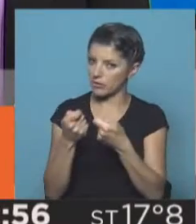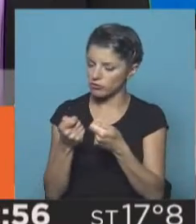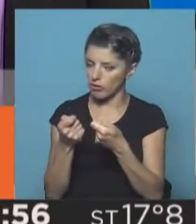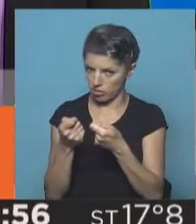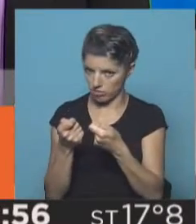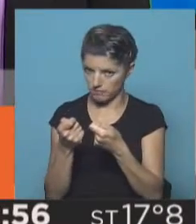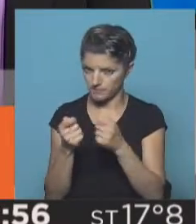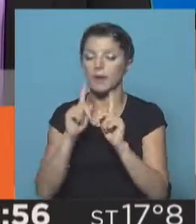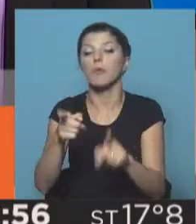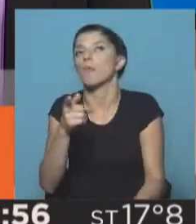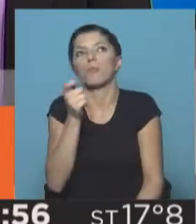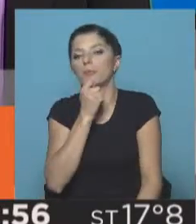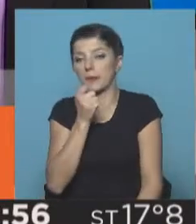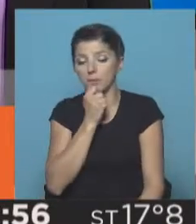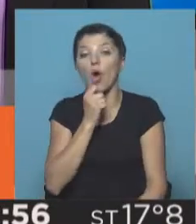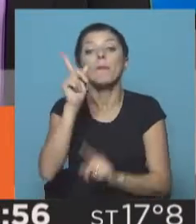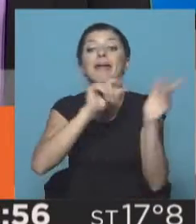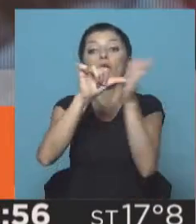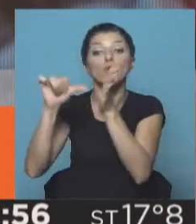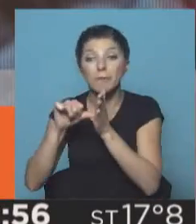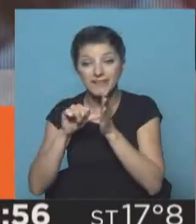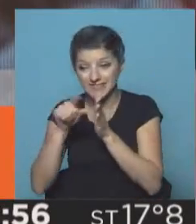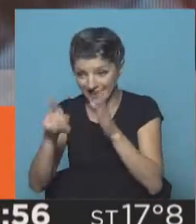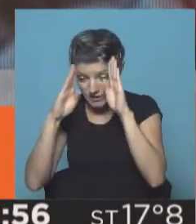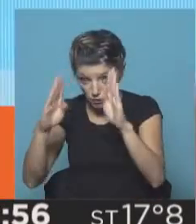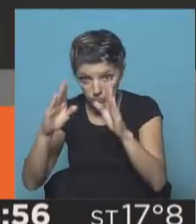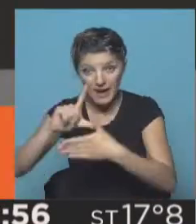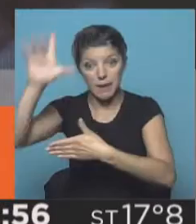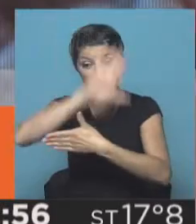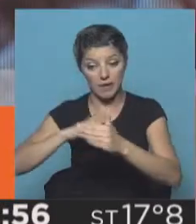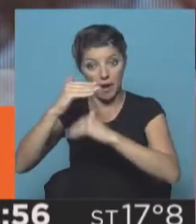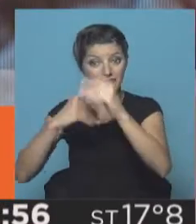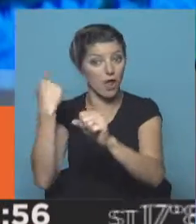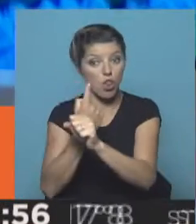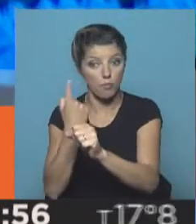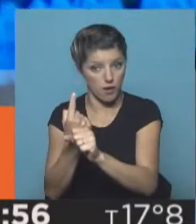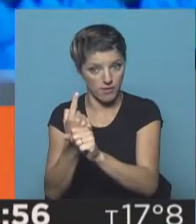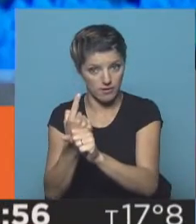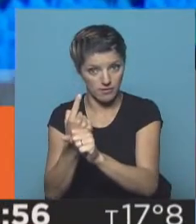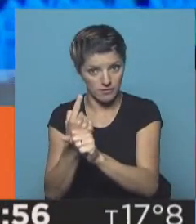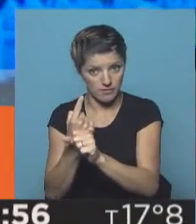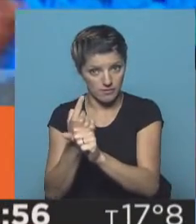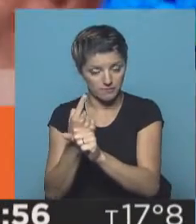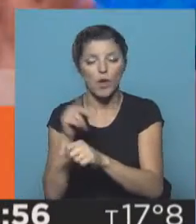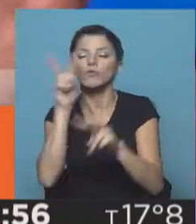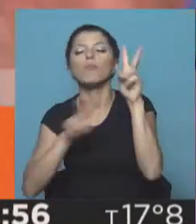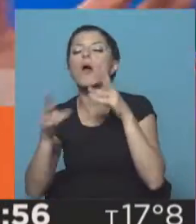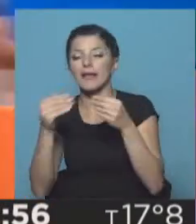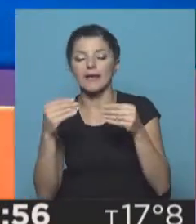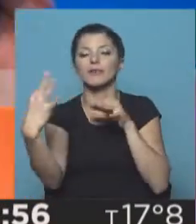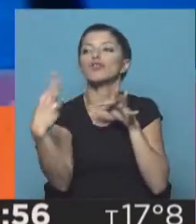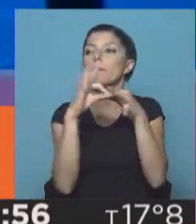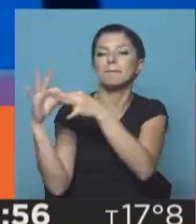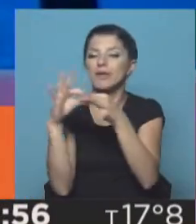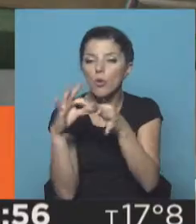que los países no avancen en ese terreno en América Latina, sino que procuren establecer lazos, por ejemplo, mucho más macro,